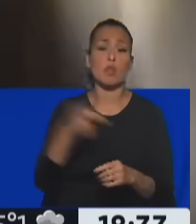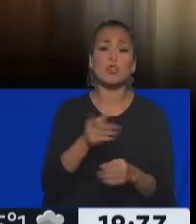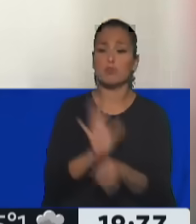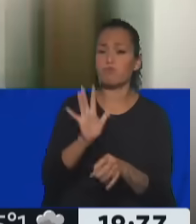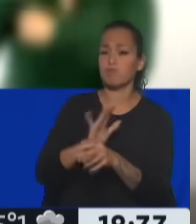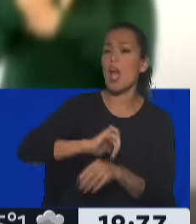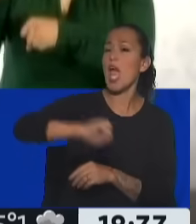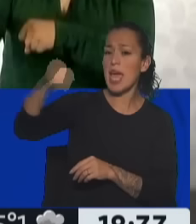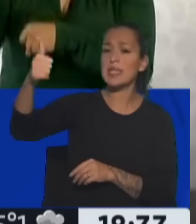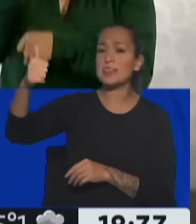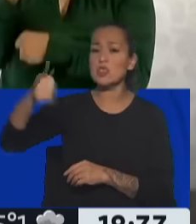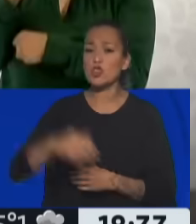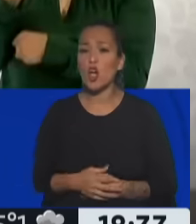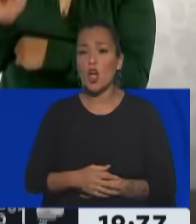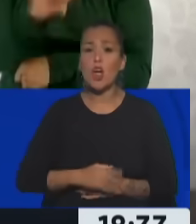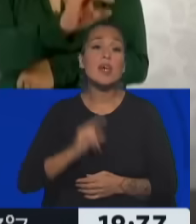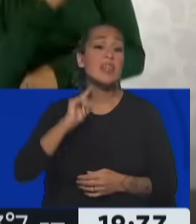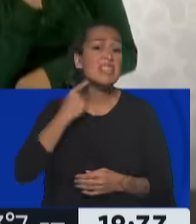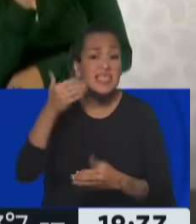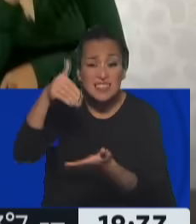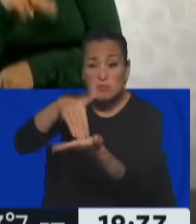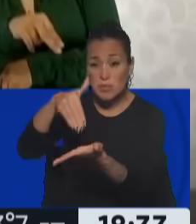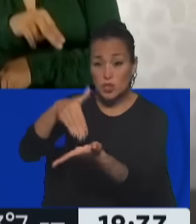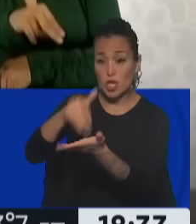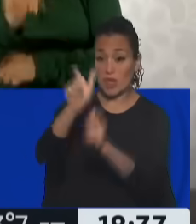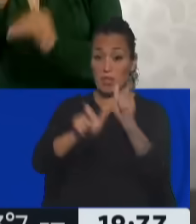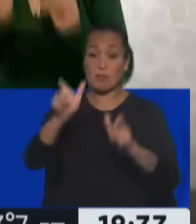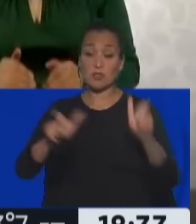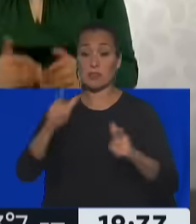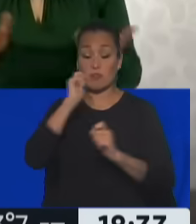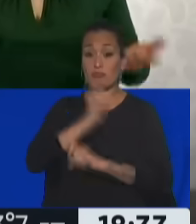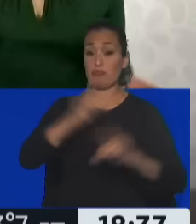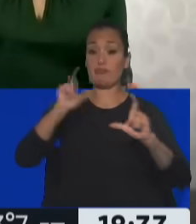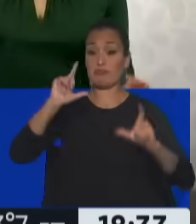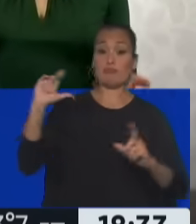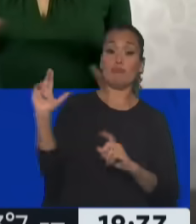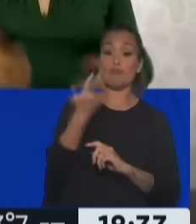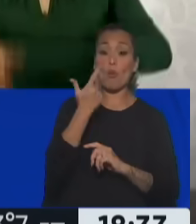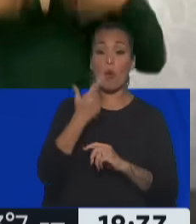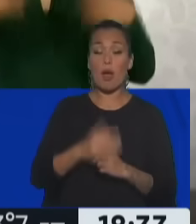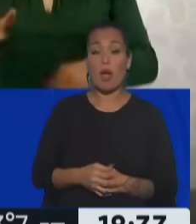éxito. 13 millones de personas. Inédito.